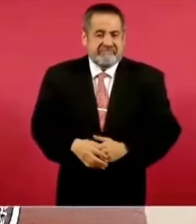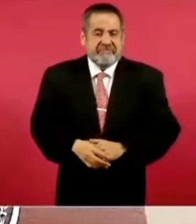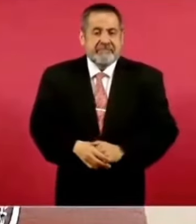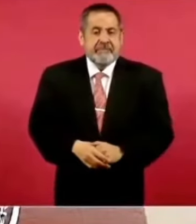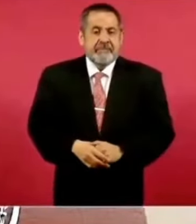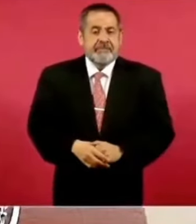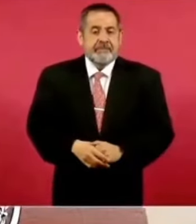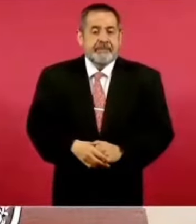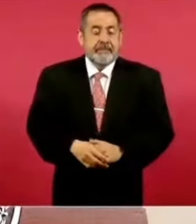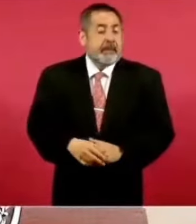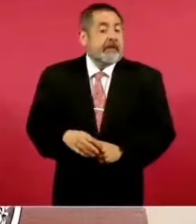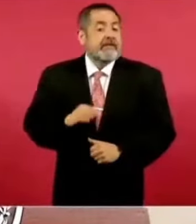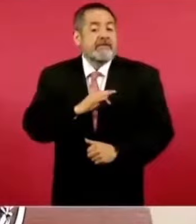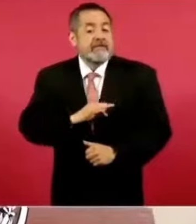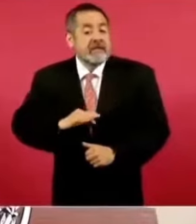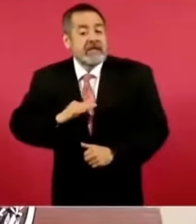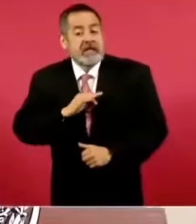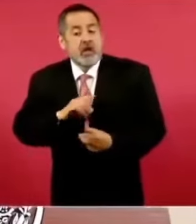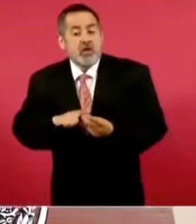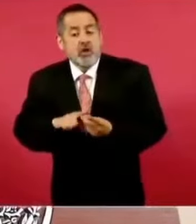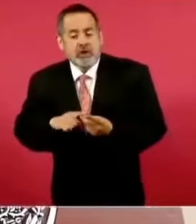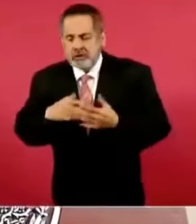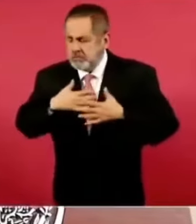La felicidad es estar bien con uno mismo,